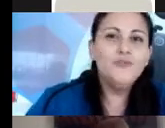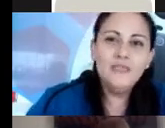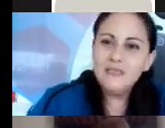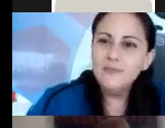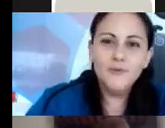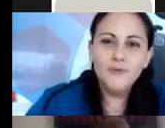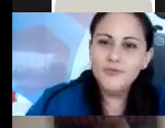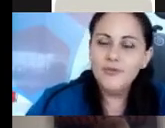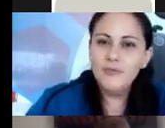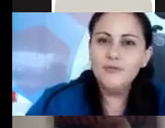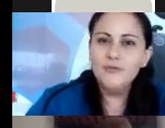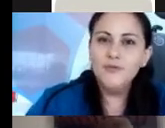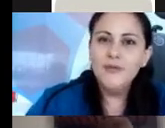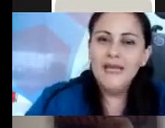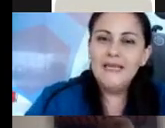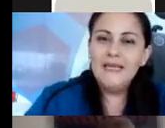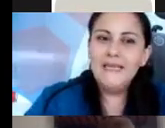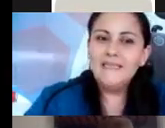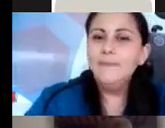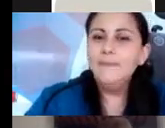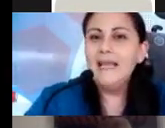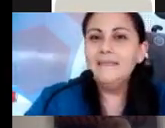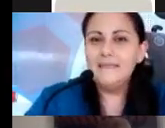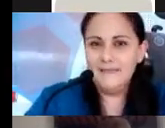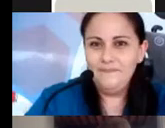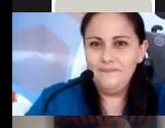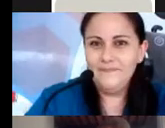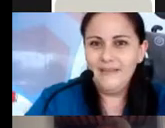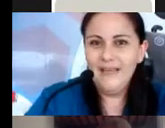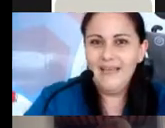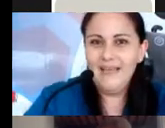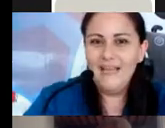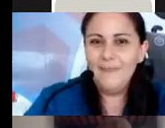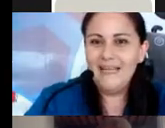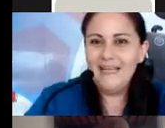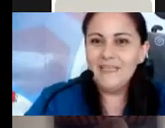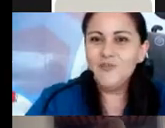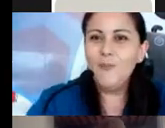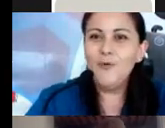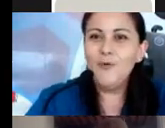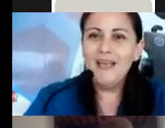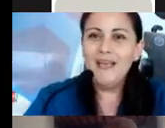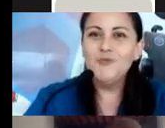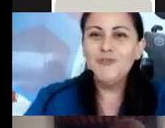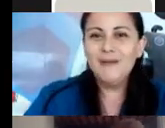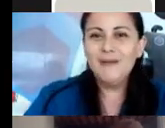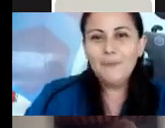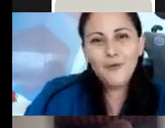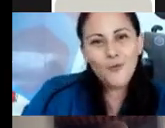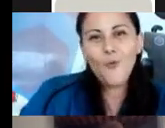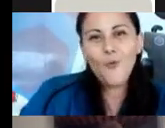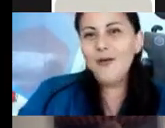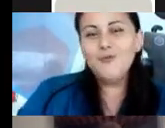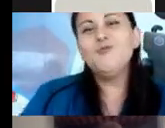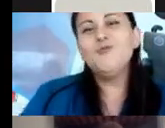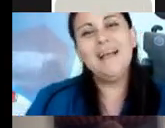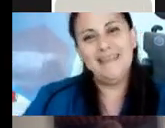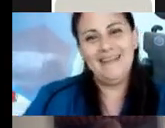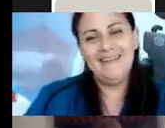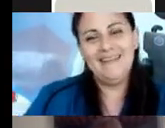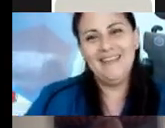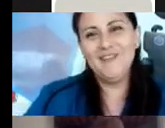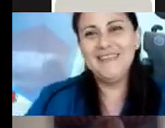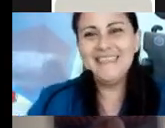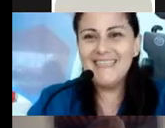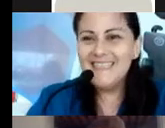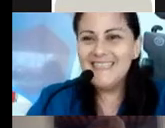servido muchísimo en posicionamiento y es el balance. El balance es como que usted vaya a poner un cuadro en su